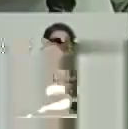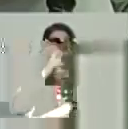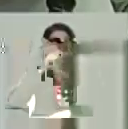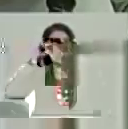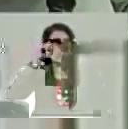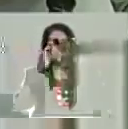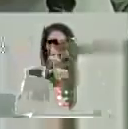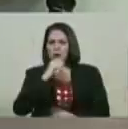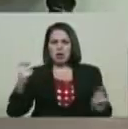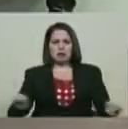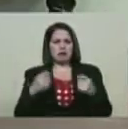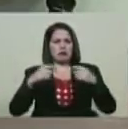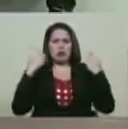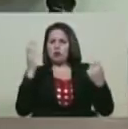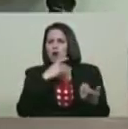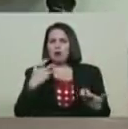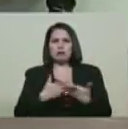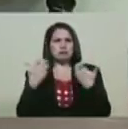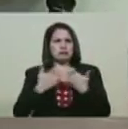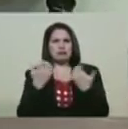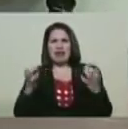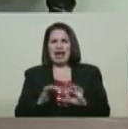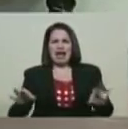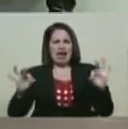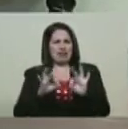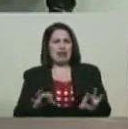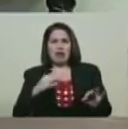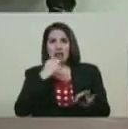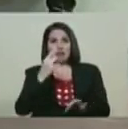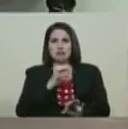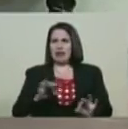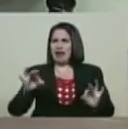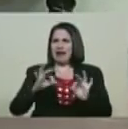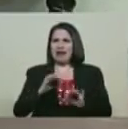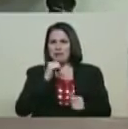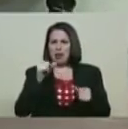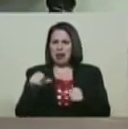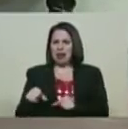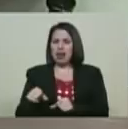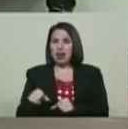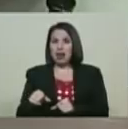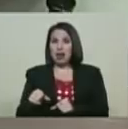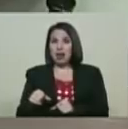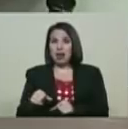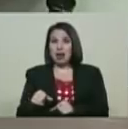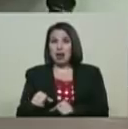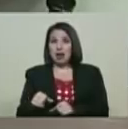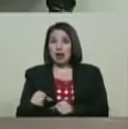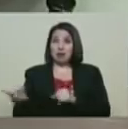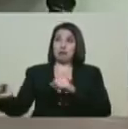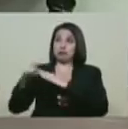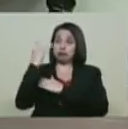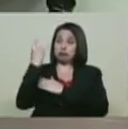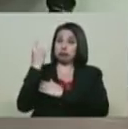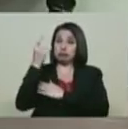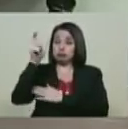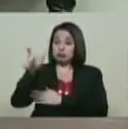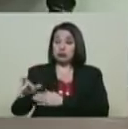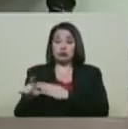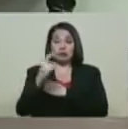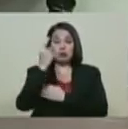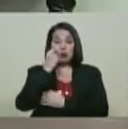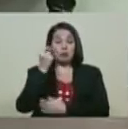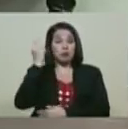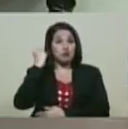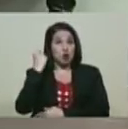no hay una guerra económica, no hay guerra mediática, no, hay gente que lo dice, sobre todo los que van a traicionar, traidoras y